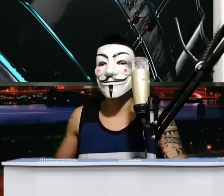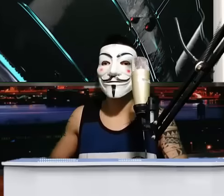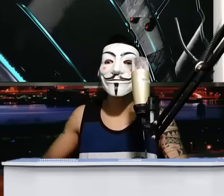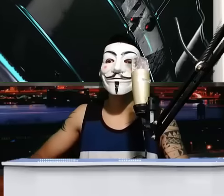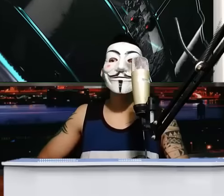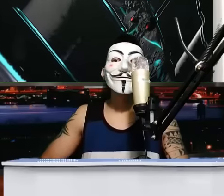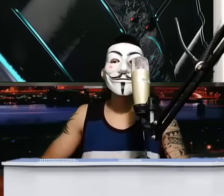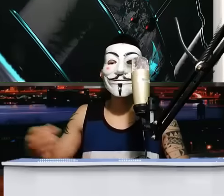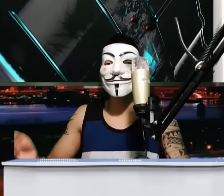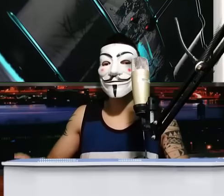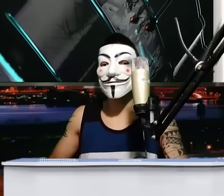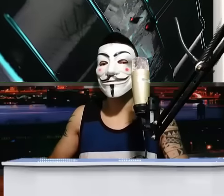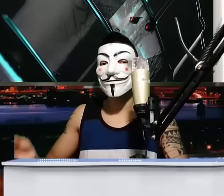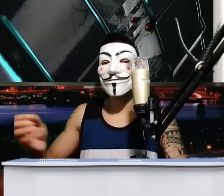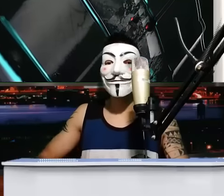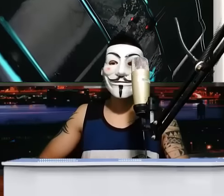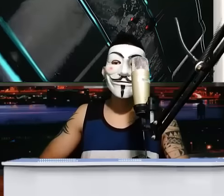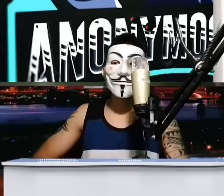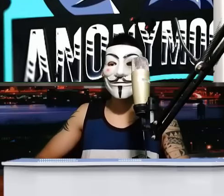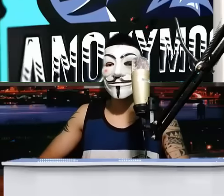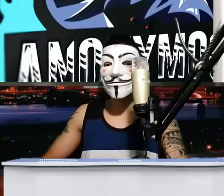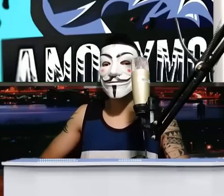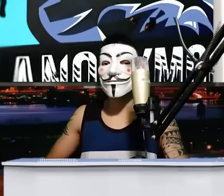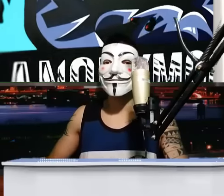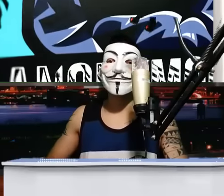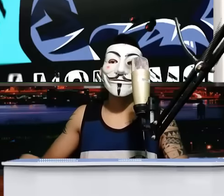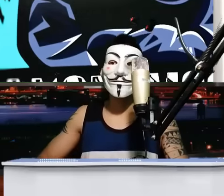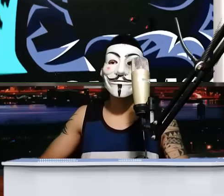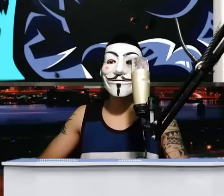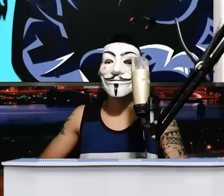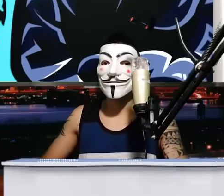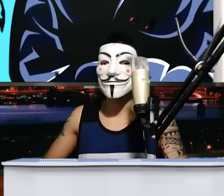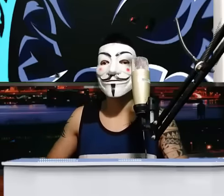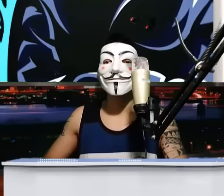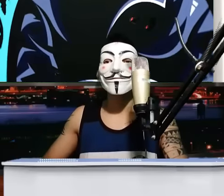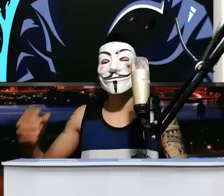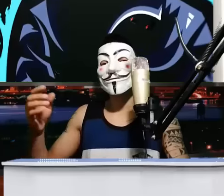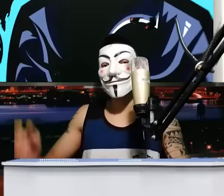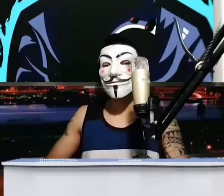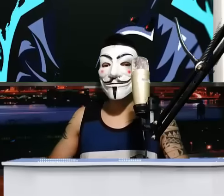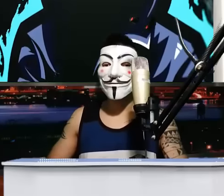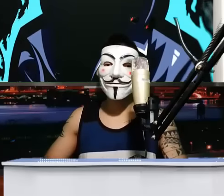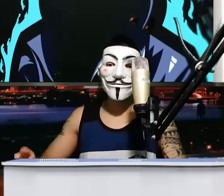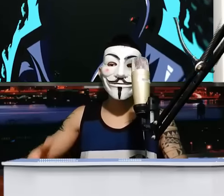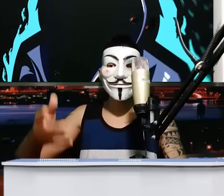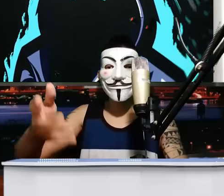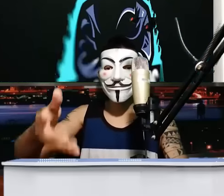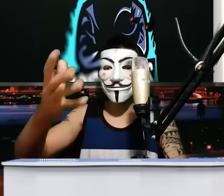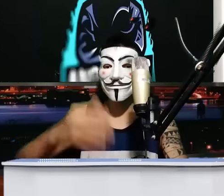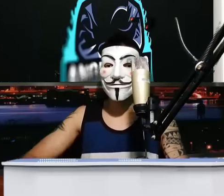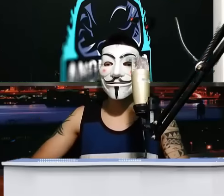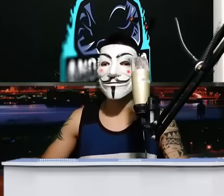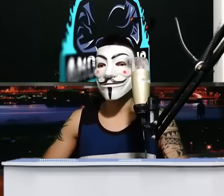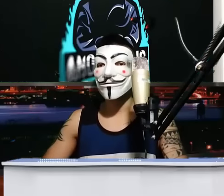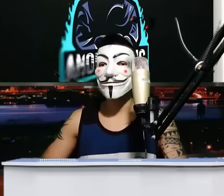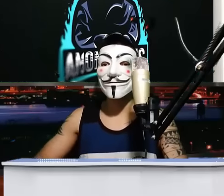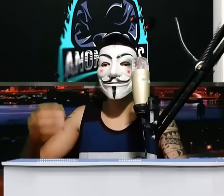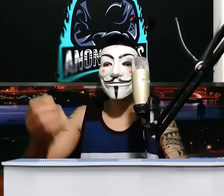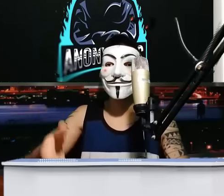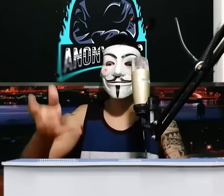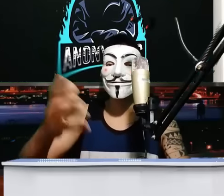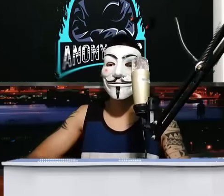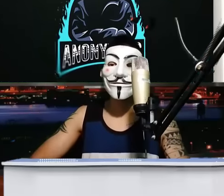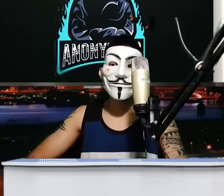pasen en el país o que esos majes no dejaron nada construido aquí en El Salvador. Y es que nosotros no estamos criticando